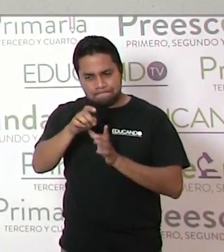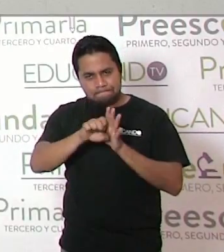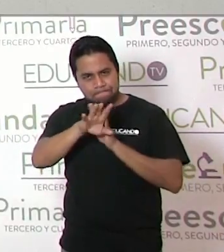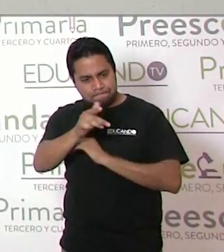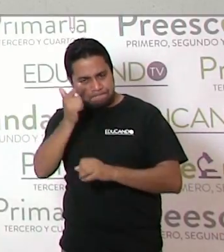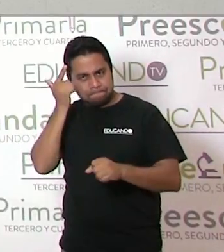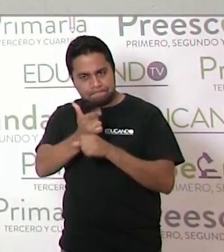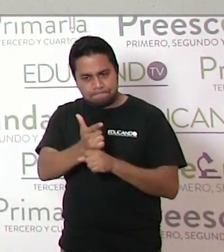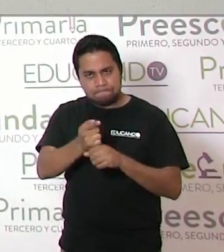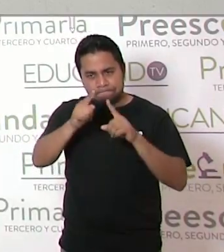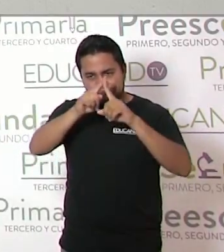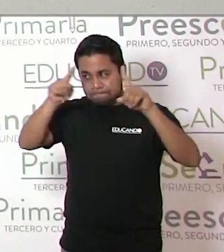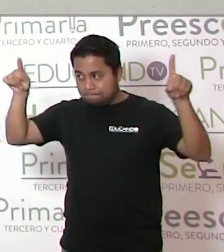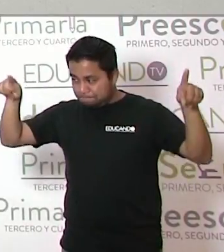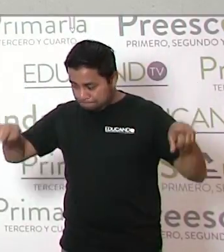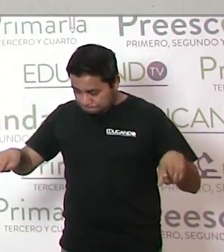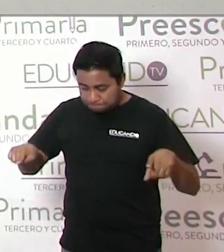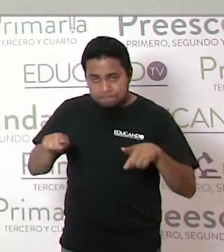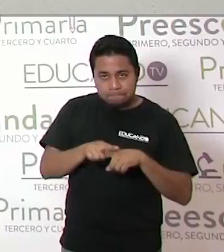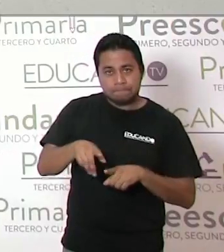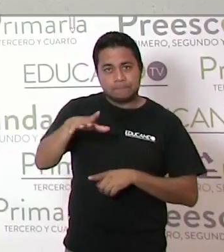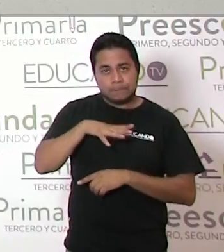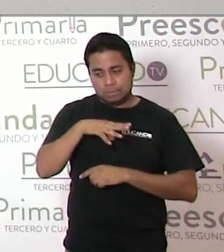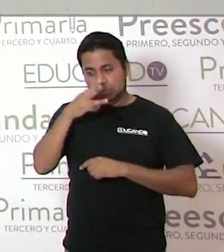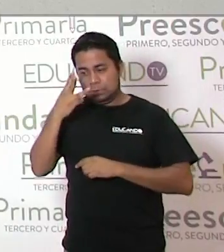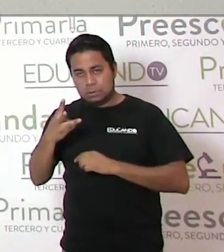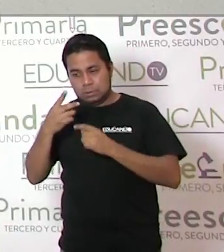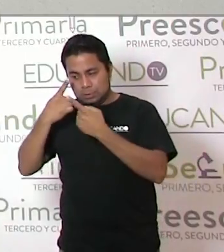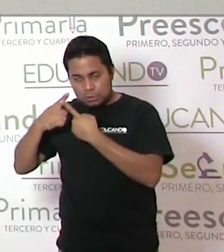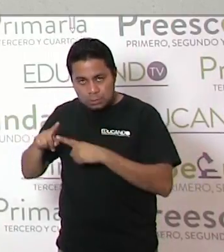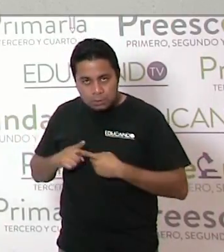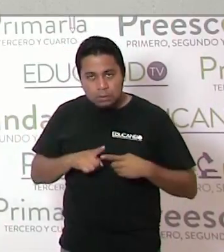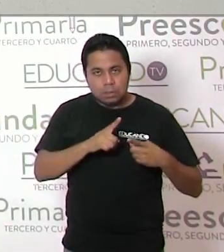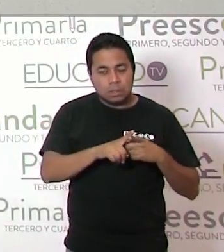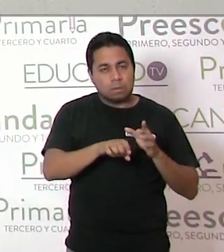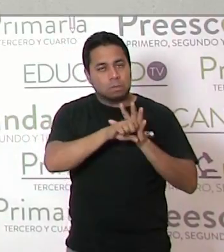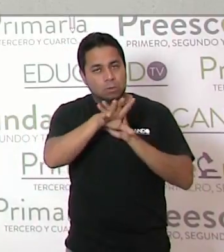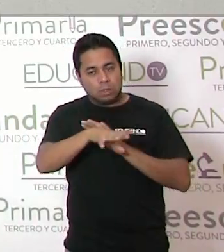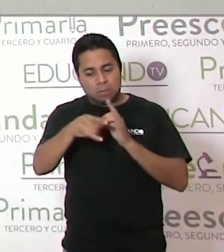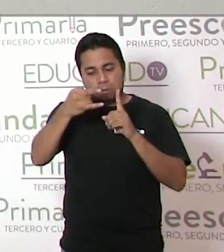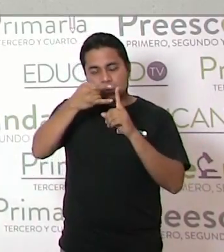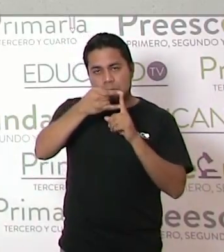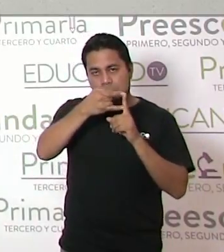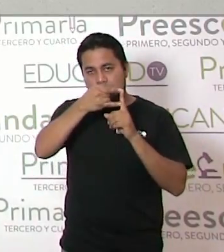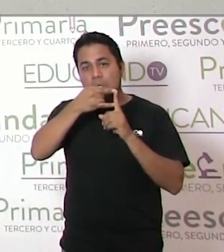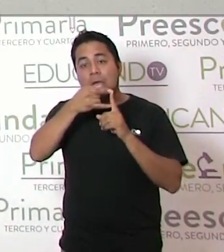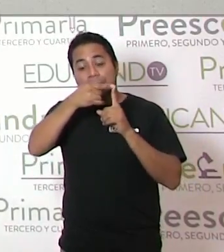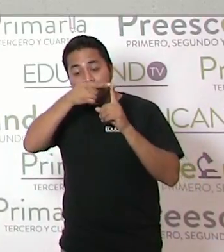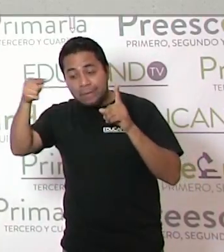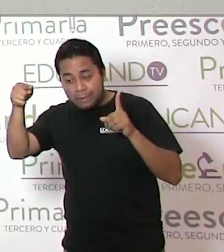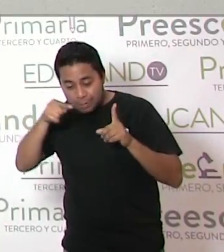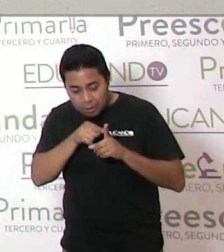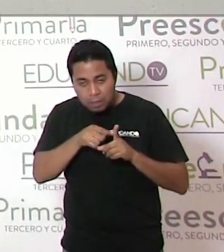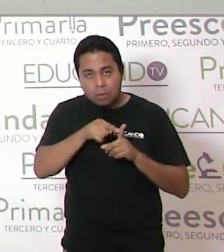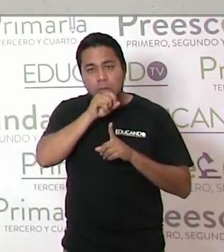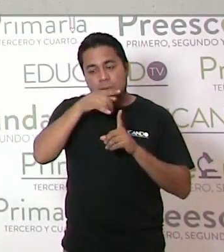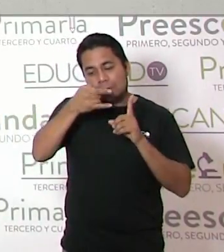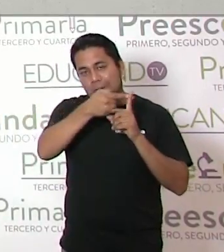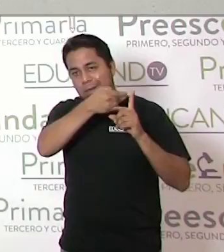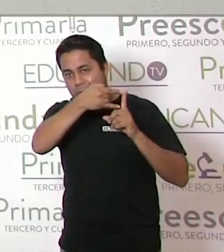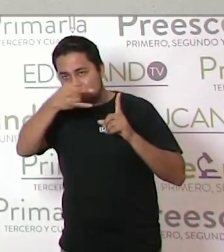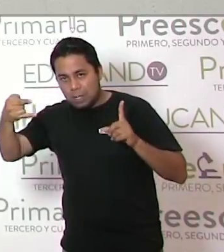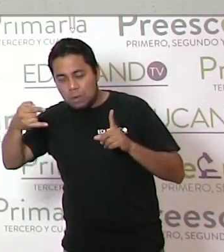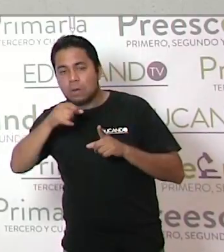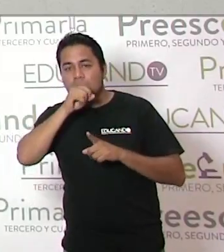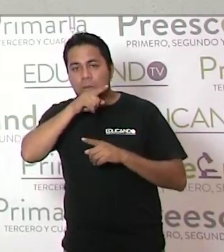cuenta, en el pizarrón están las tres figuras: el triángulo rectángulo, el rectángulo y